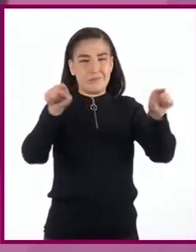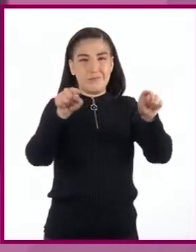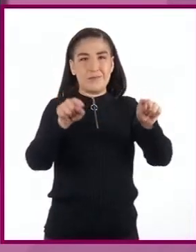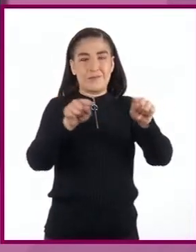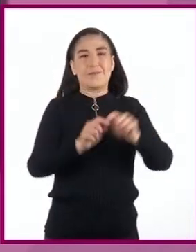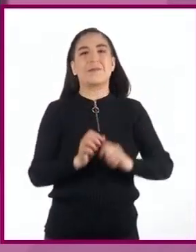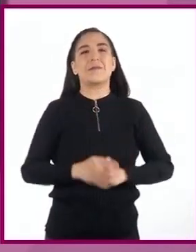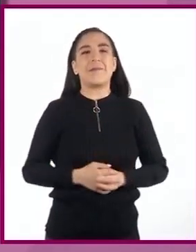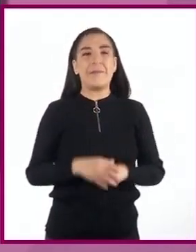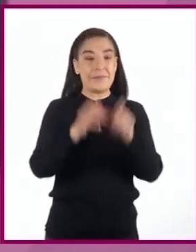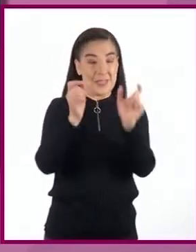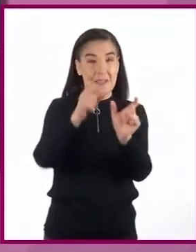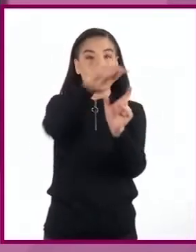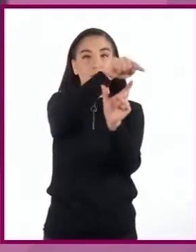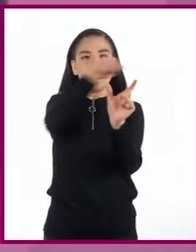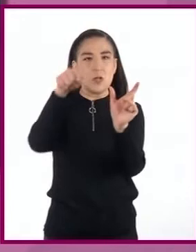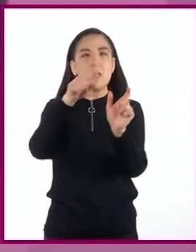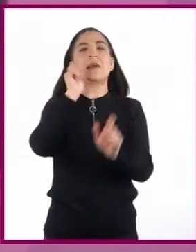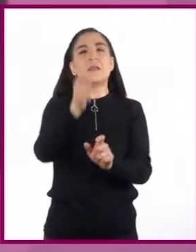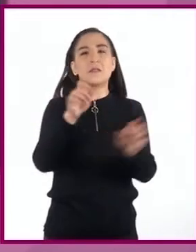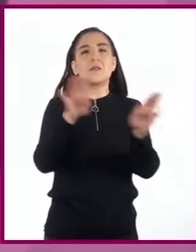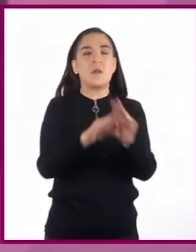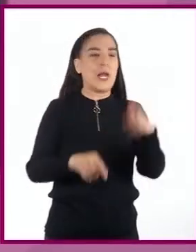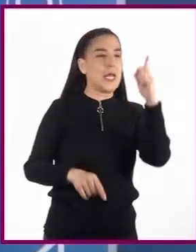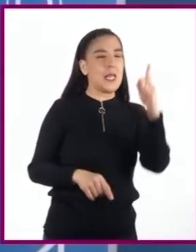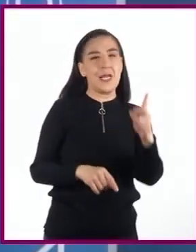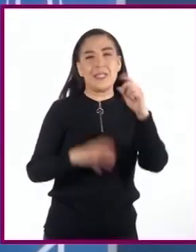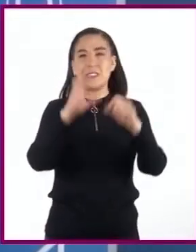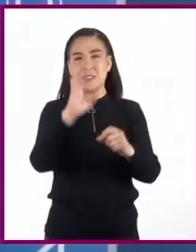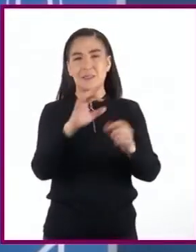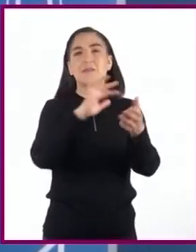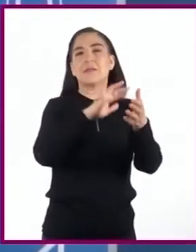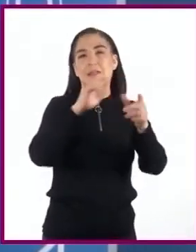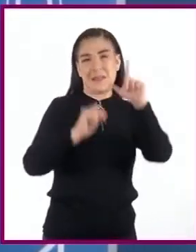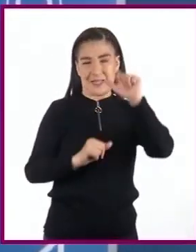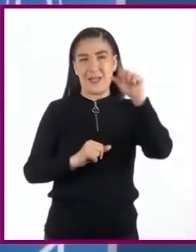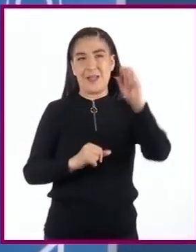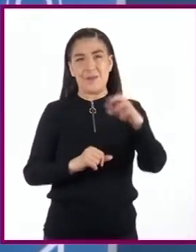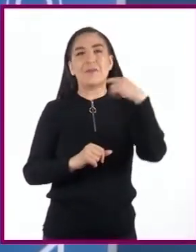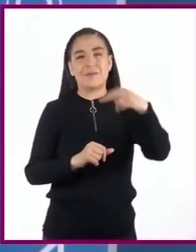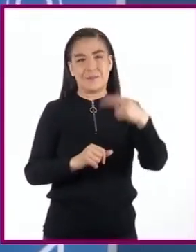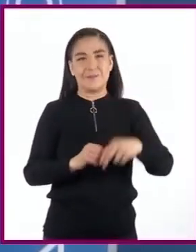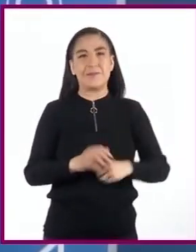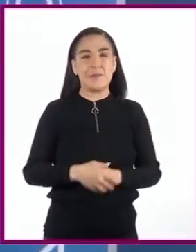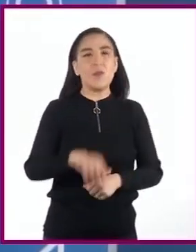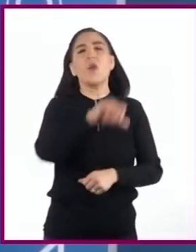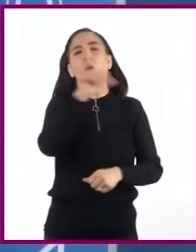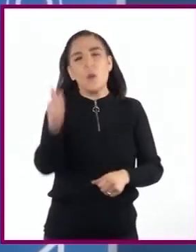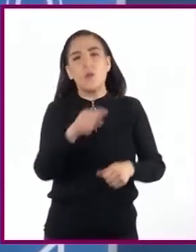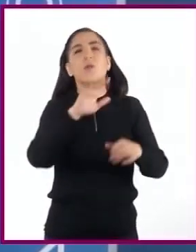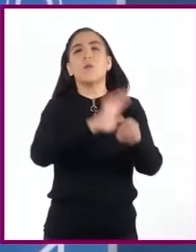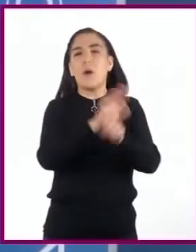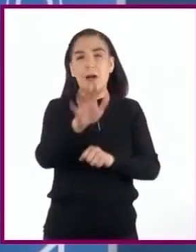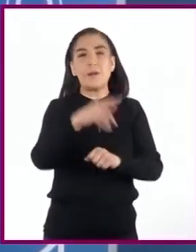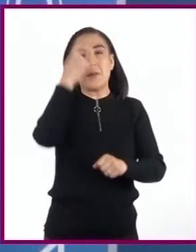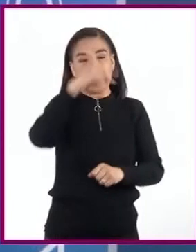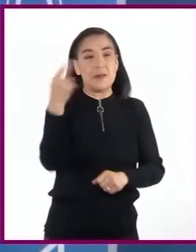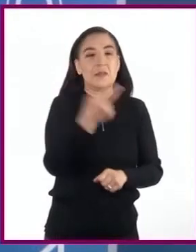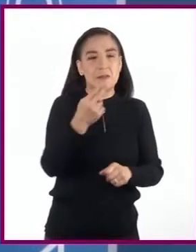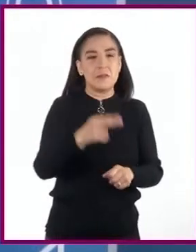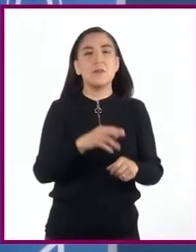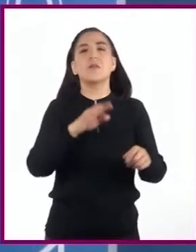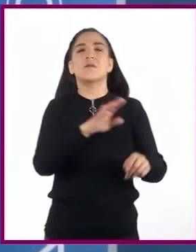ellas y se lee como lado DC. Otro de los elementos de la geometría que necesitamos